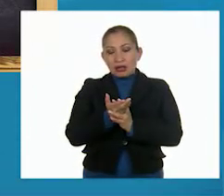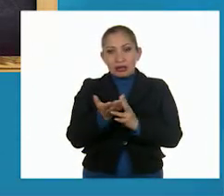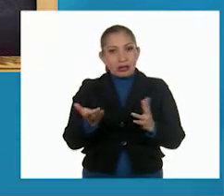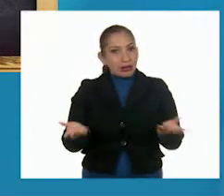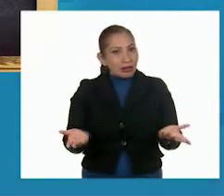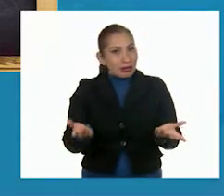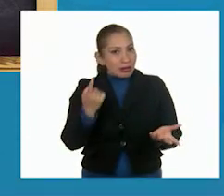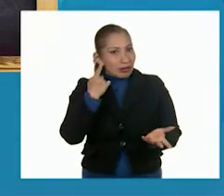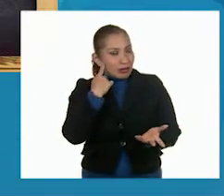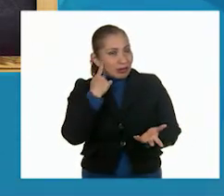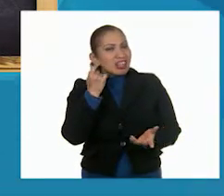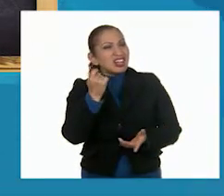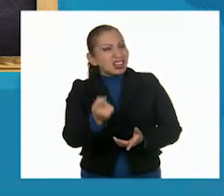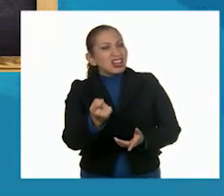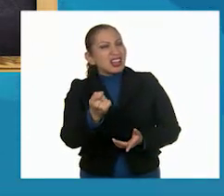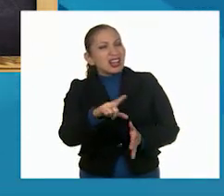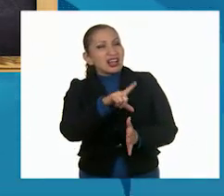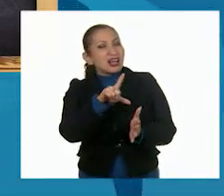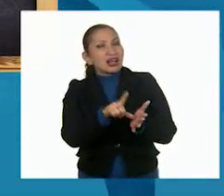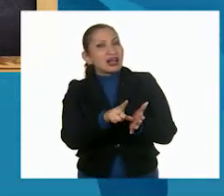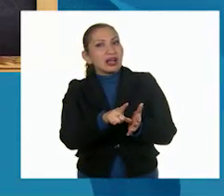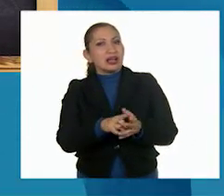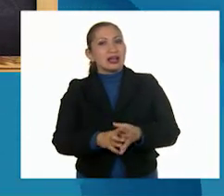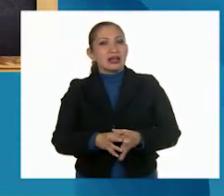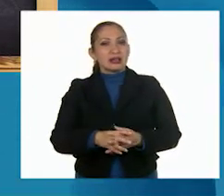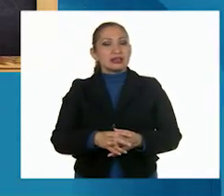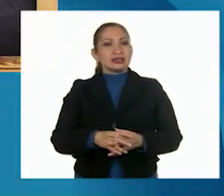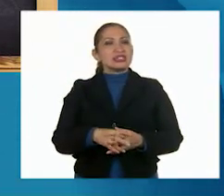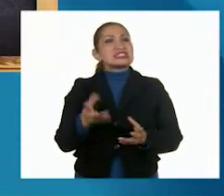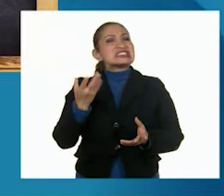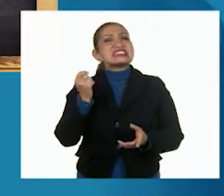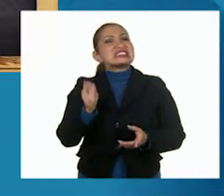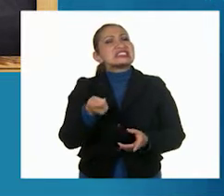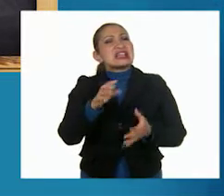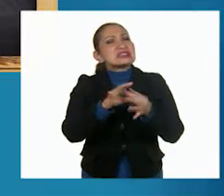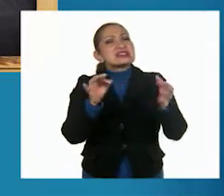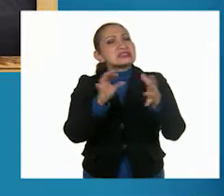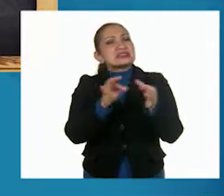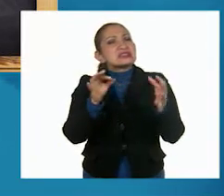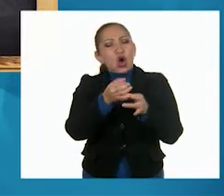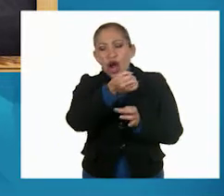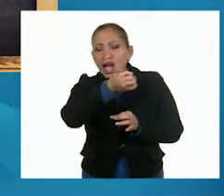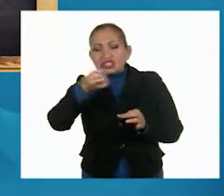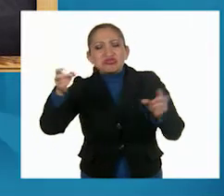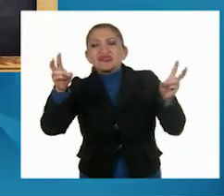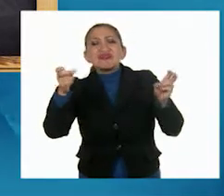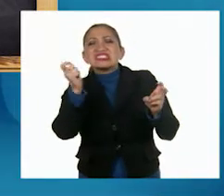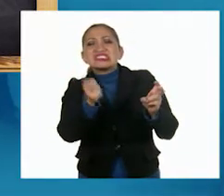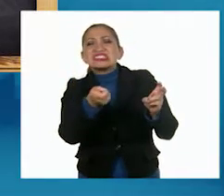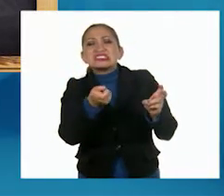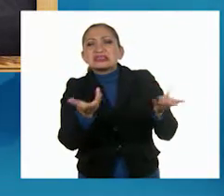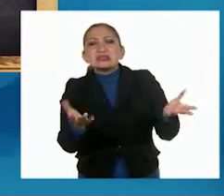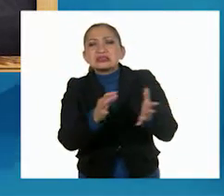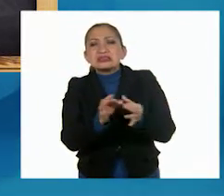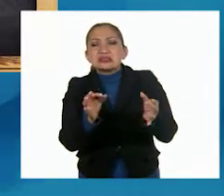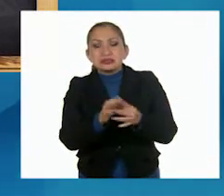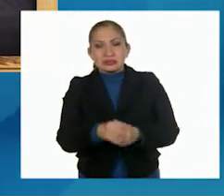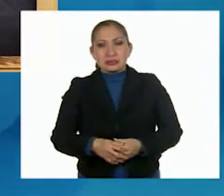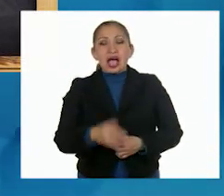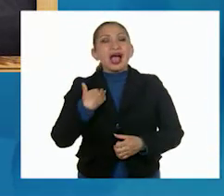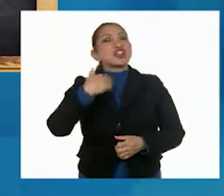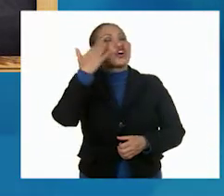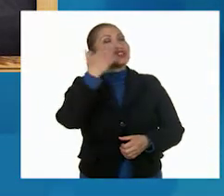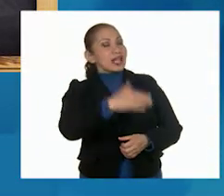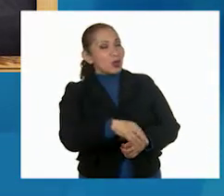Claro. ¿Y qué querrá darnos a entender este refrán? ¿Cuál será su significado? Ya entendí, maestra, por qué mi mamá